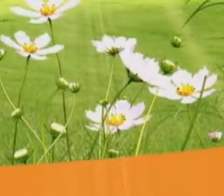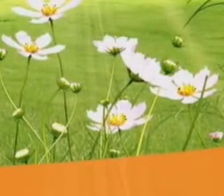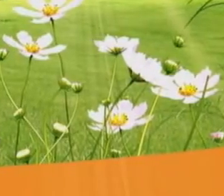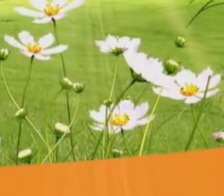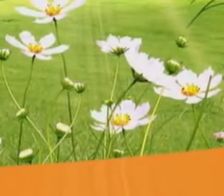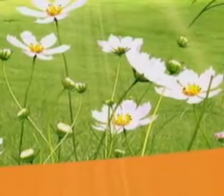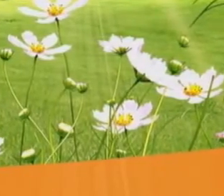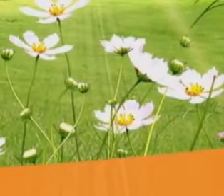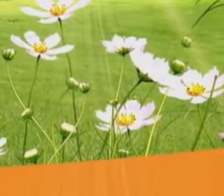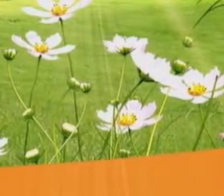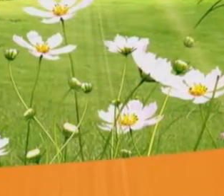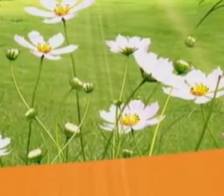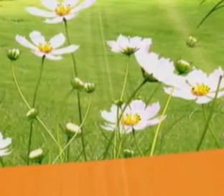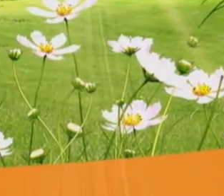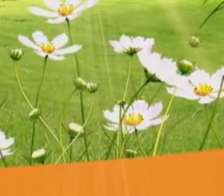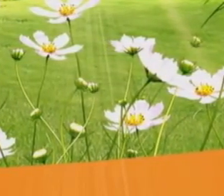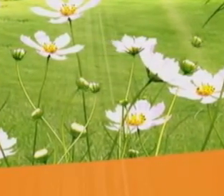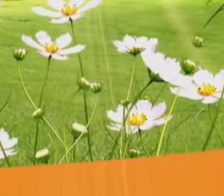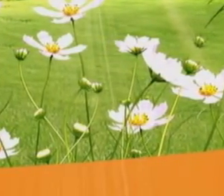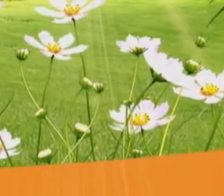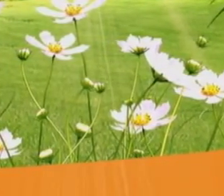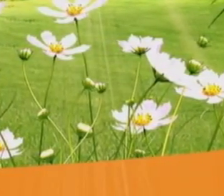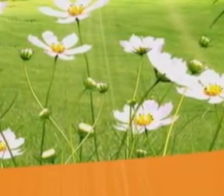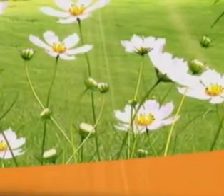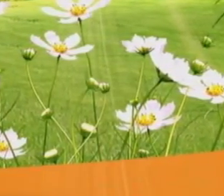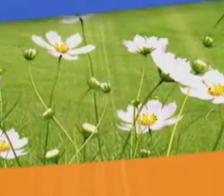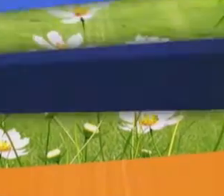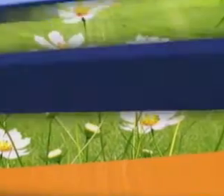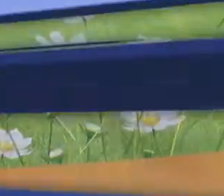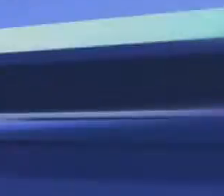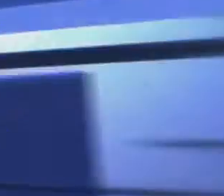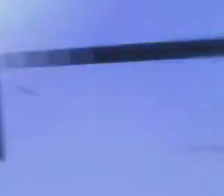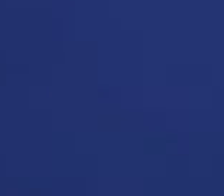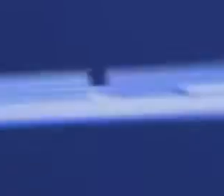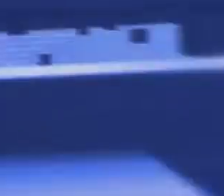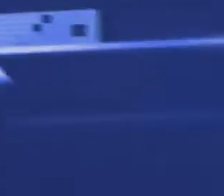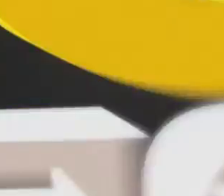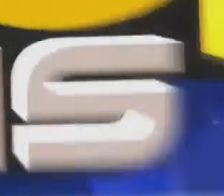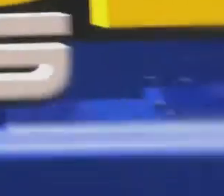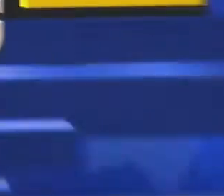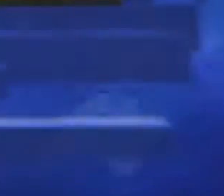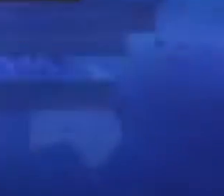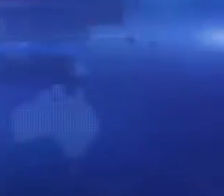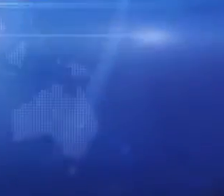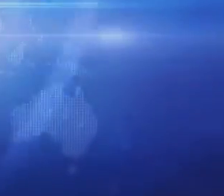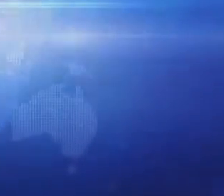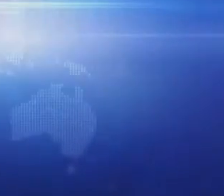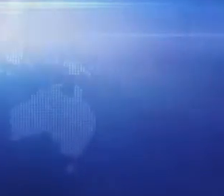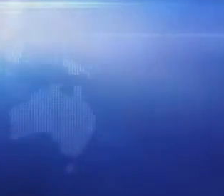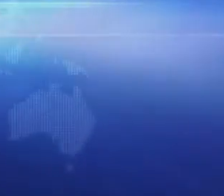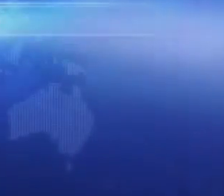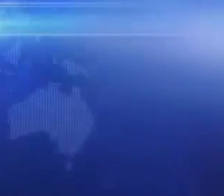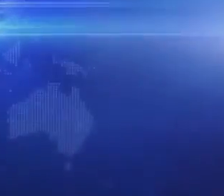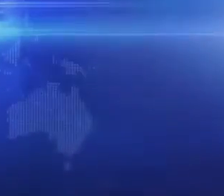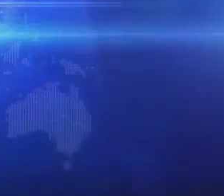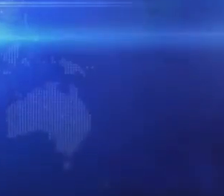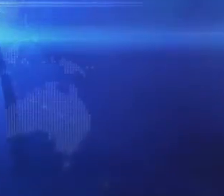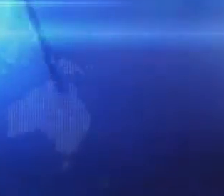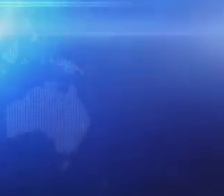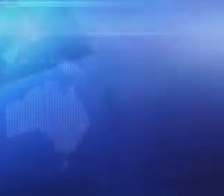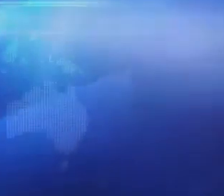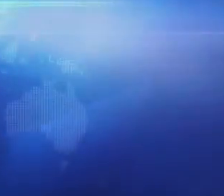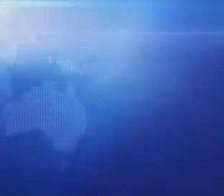el patrocinio de Barceló Ecológico, Barceló Aroma, Delicias, líder en limpieza, Enlace Noticias, el noticiero que usted quiere ver.